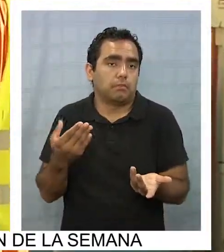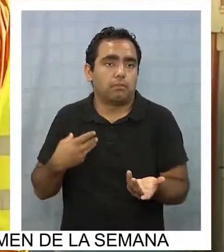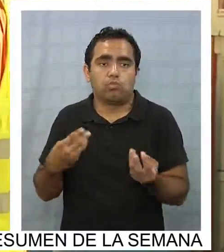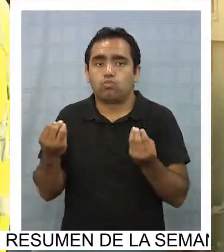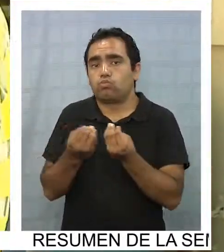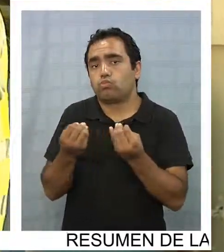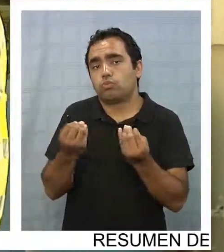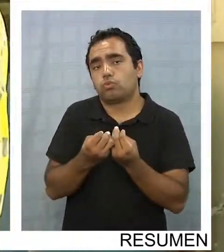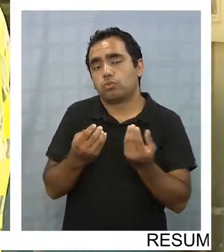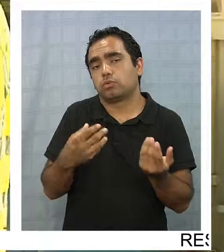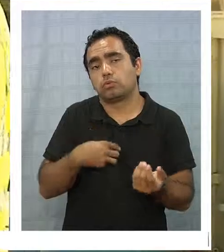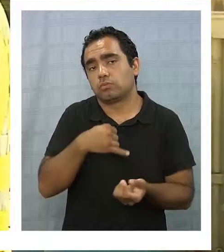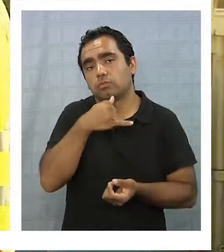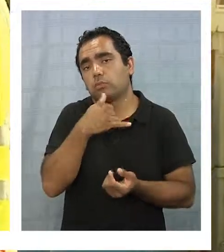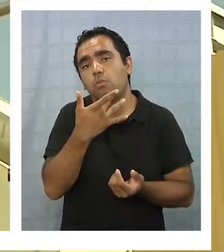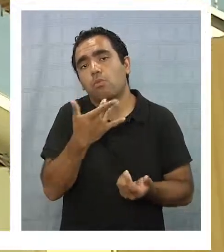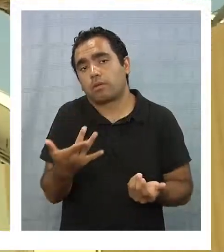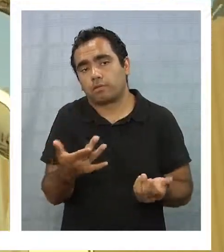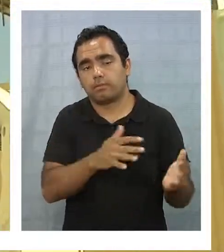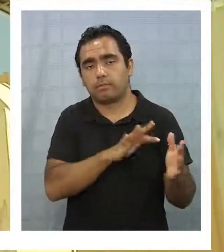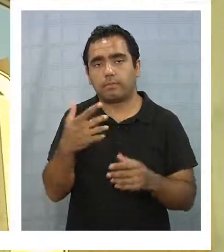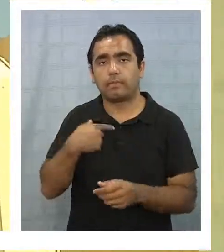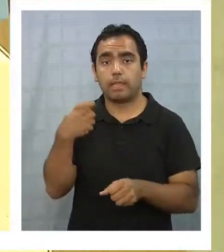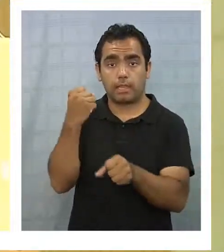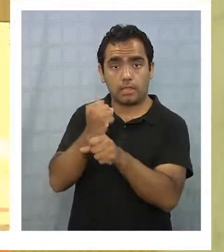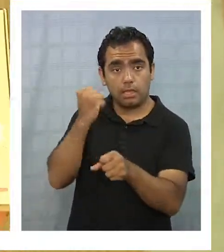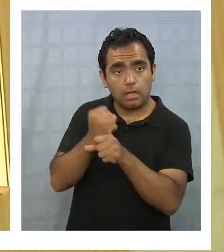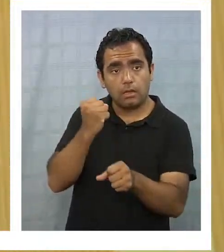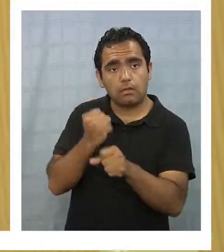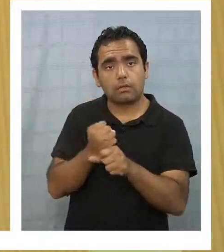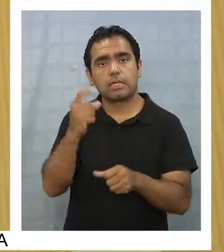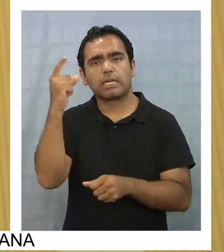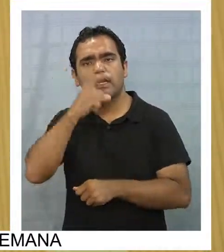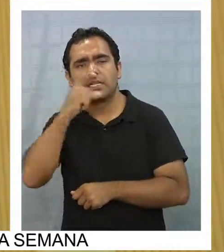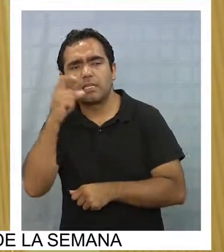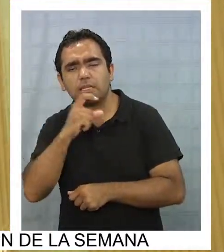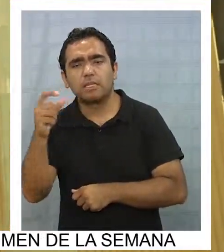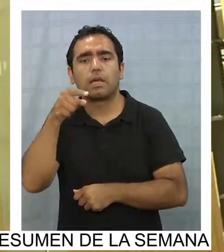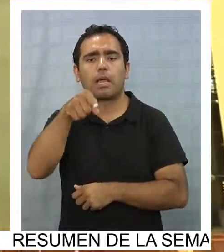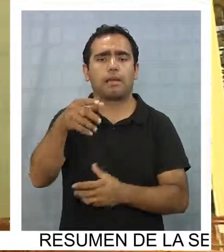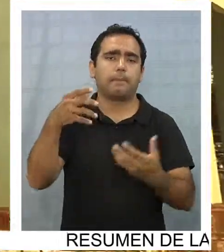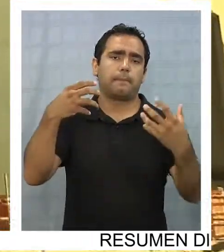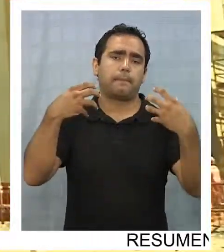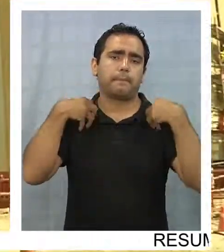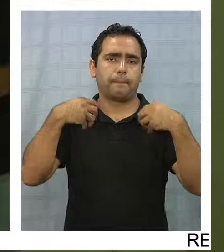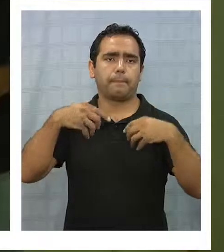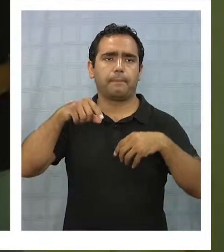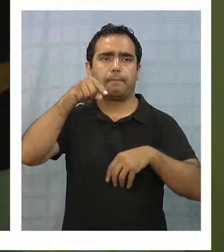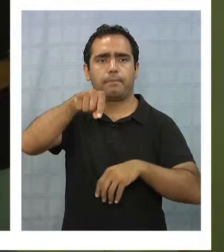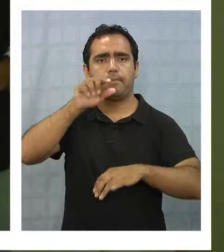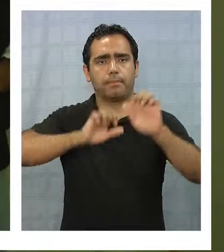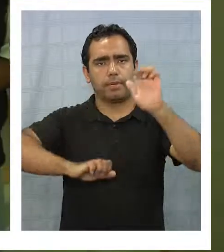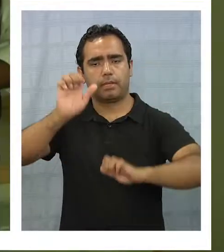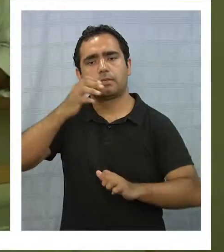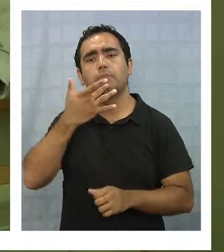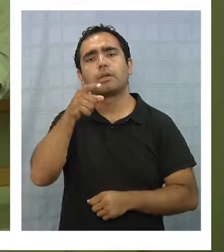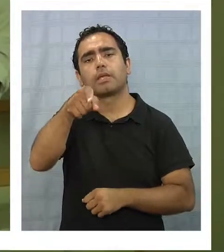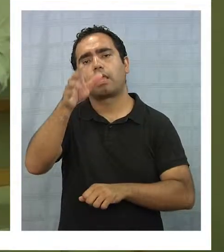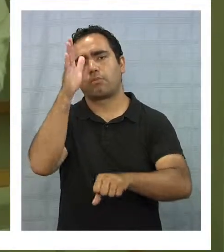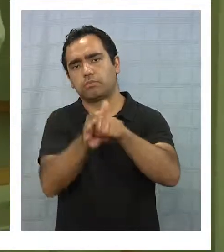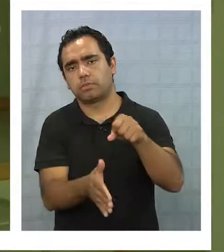multifactorial el desempleo. Desde el ámbito laboral, la crítica responsabiliza a las grandes empresas por el despido de trabajadores. Mineras